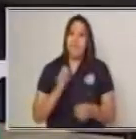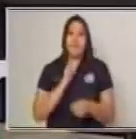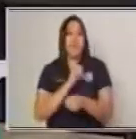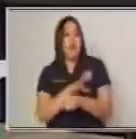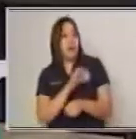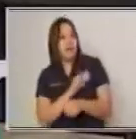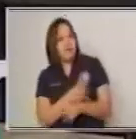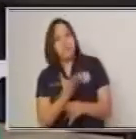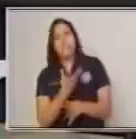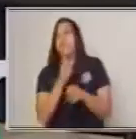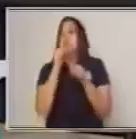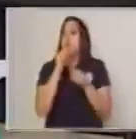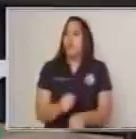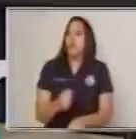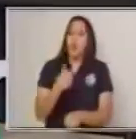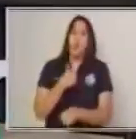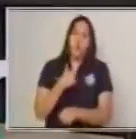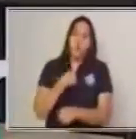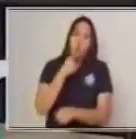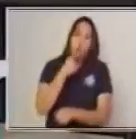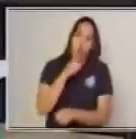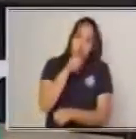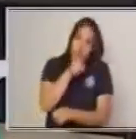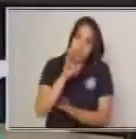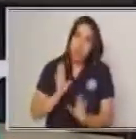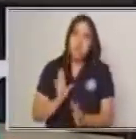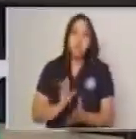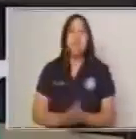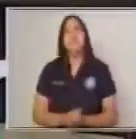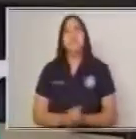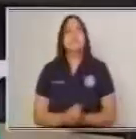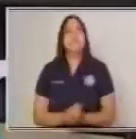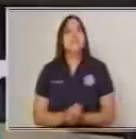recomendación que podemos tener es